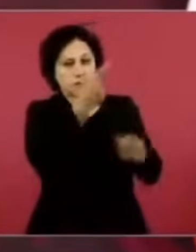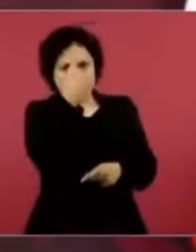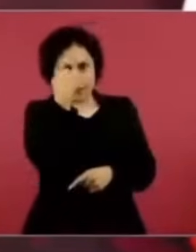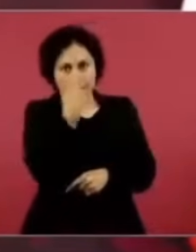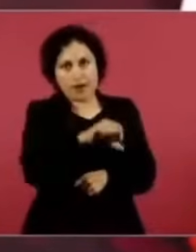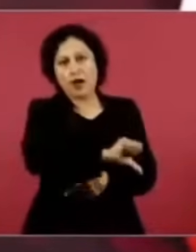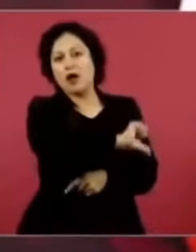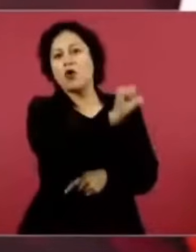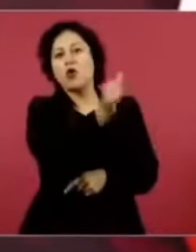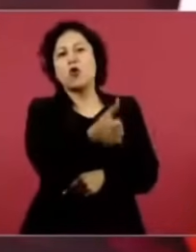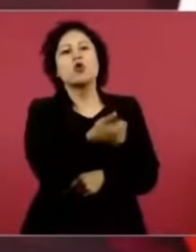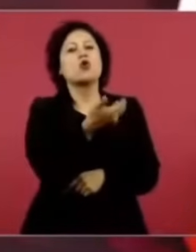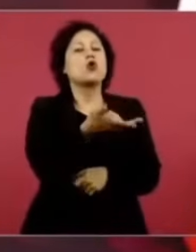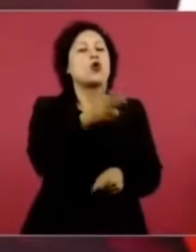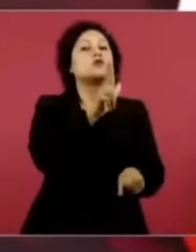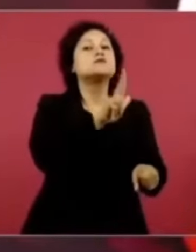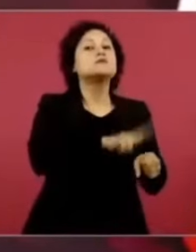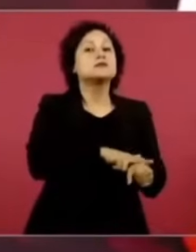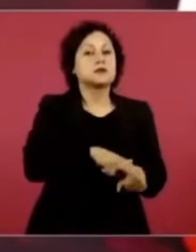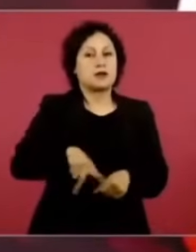obtenían ingresos